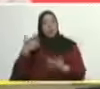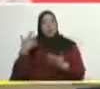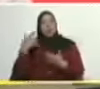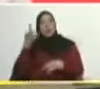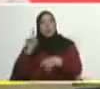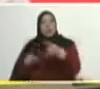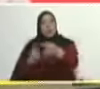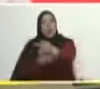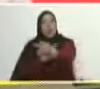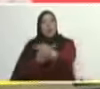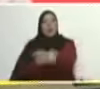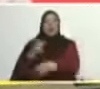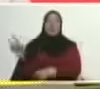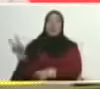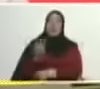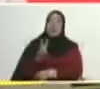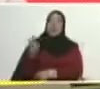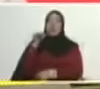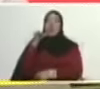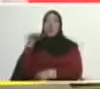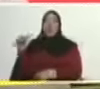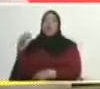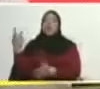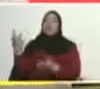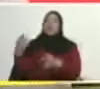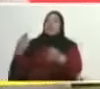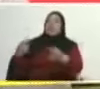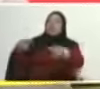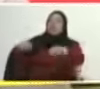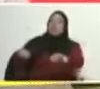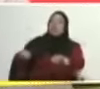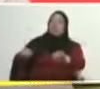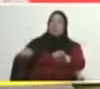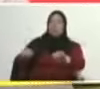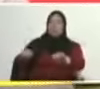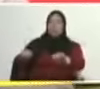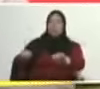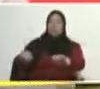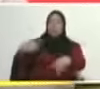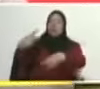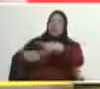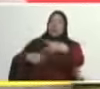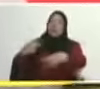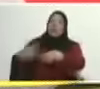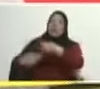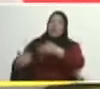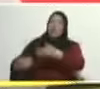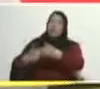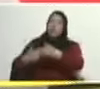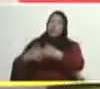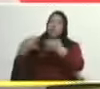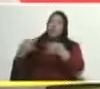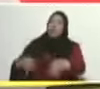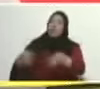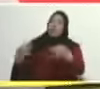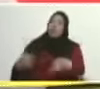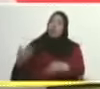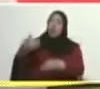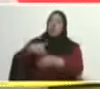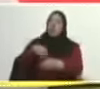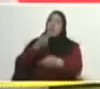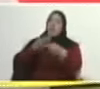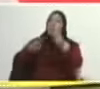hermanos venezolanos sobre estos planes que tratan de impedir que el proceso electoral se desarrolle en un clima de